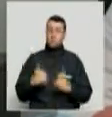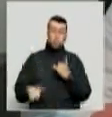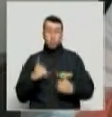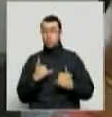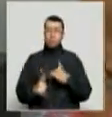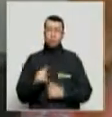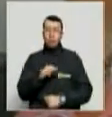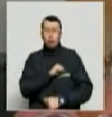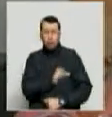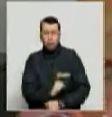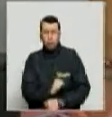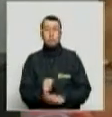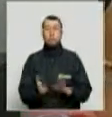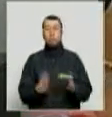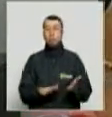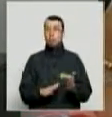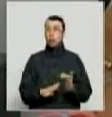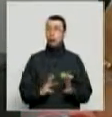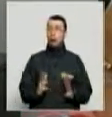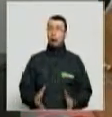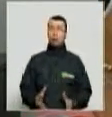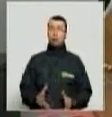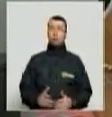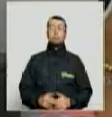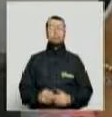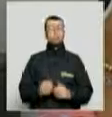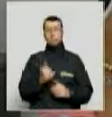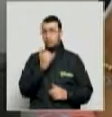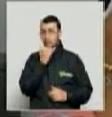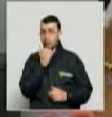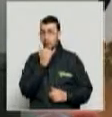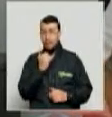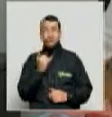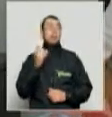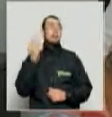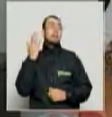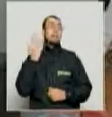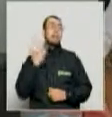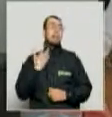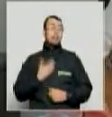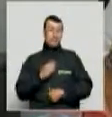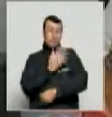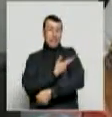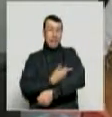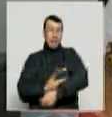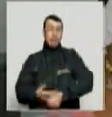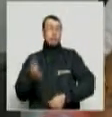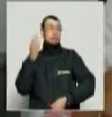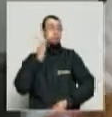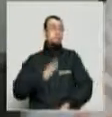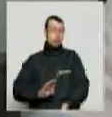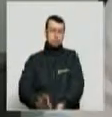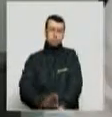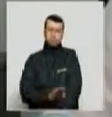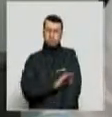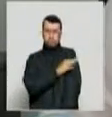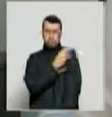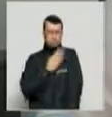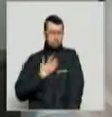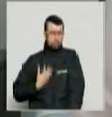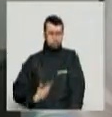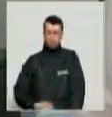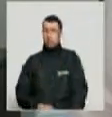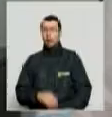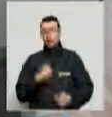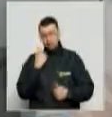Resulta que nuestro sistema vascular se va enfermando silenciosamente y nos dan problemas